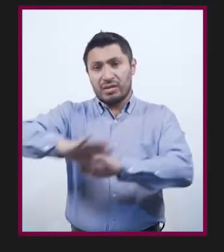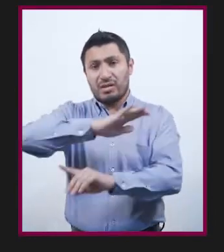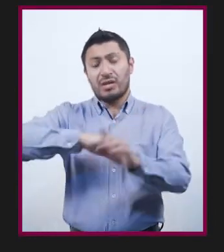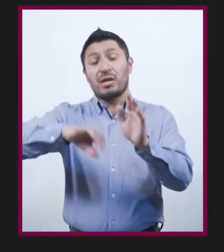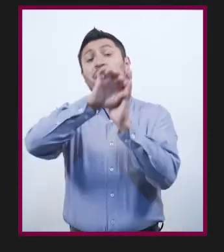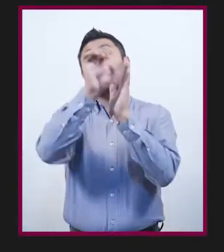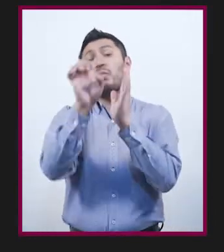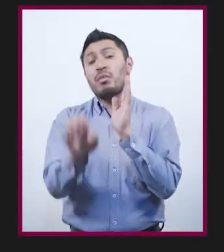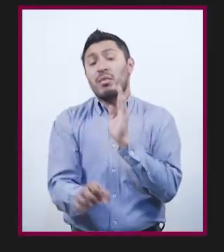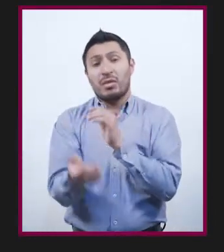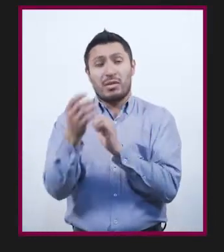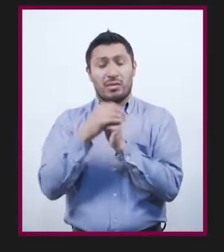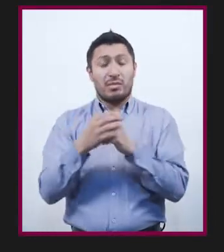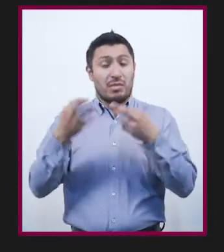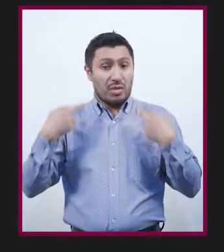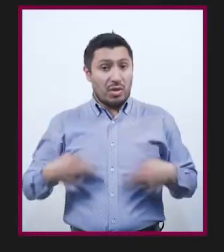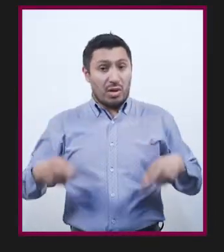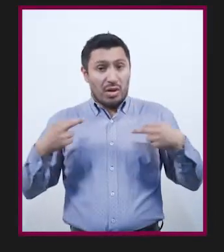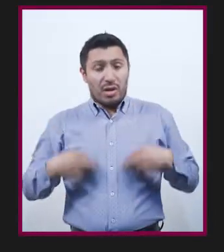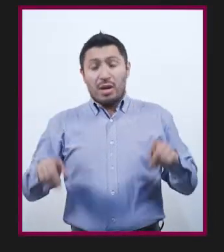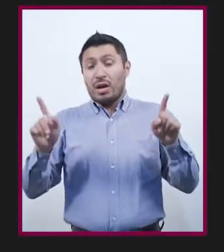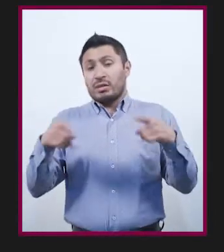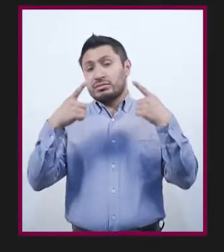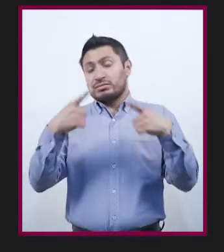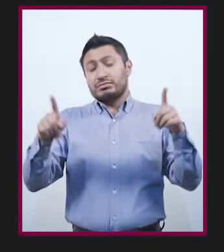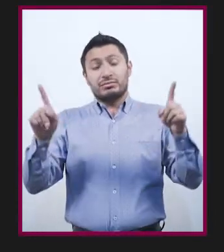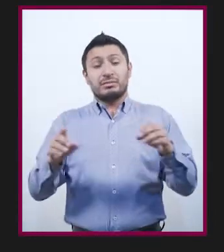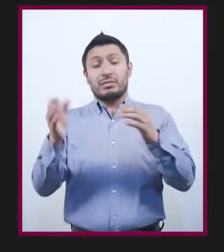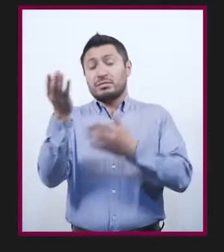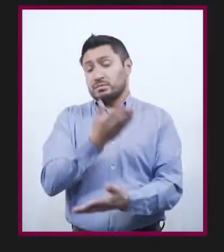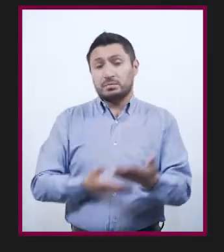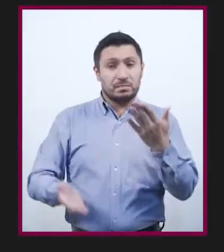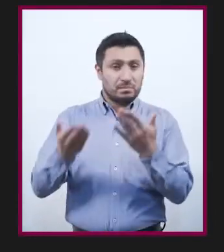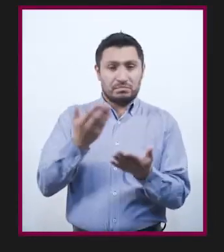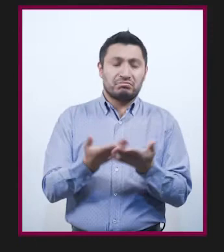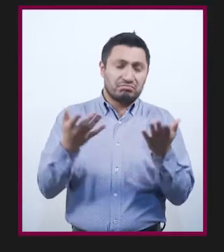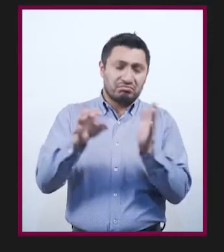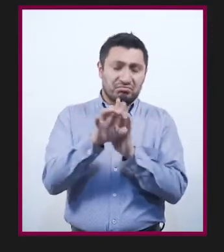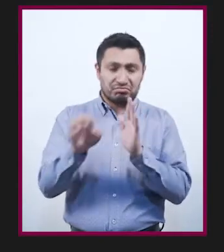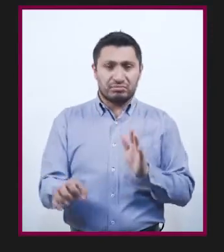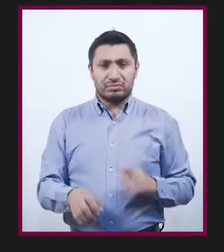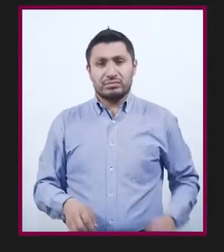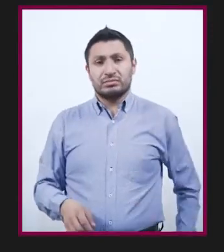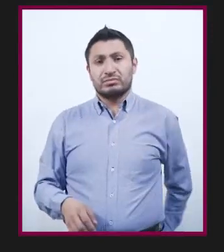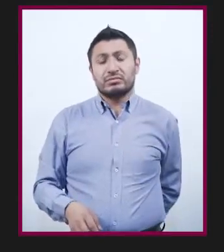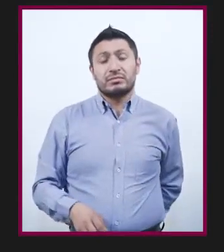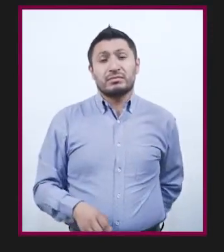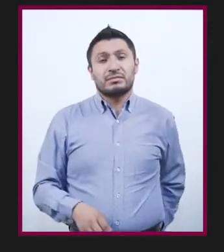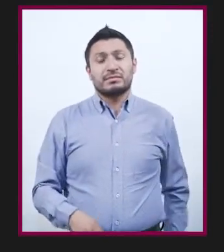como opiniones sobre lo mismo, ¿no? Y puedas, pues, que compartan tus gustos, vaya.